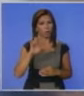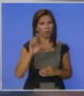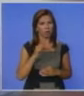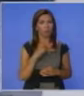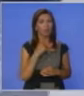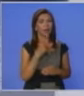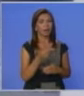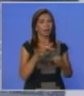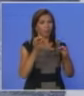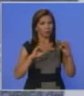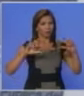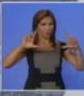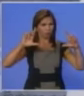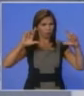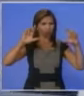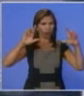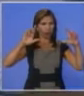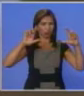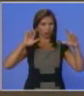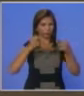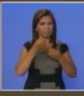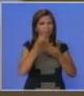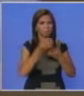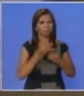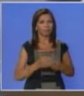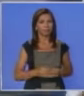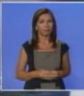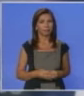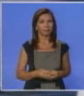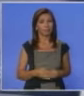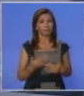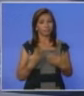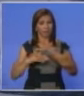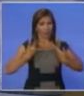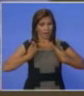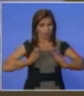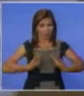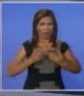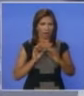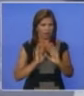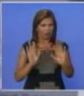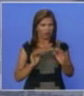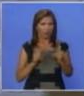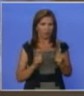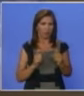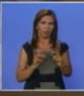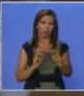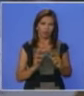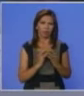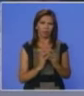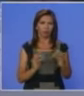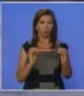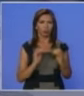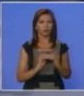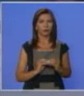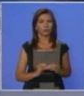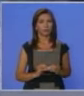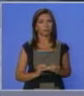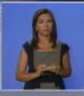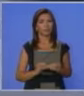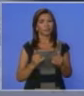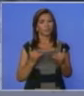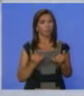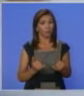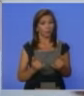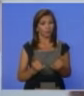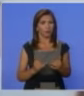ella le manda una foto con la que le daba buenas noticias. El cuerpo ha sido recuperado, espero resolver el caso. Hoy he perdido mi pierna fija, se refiere a ella que